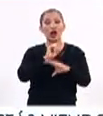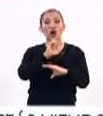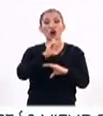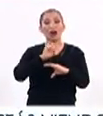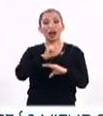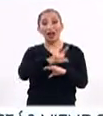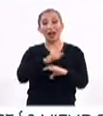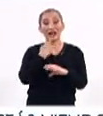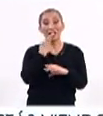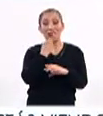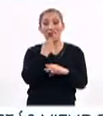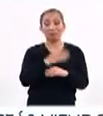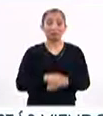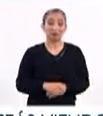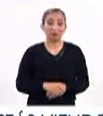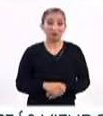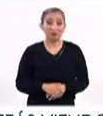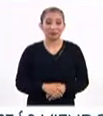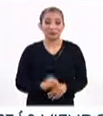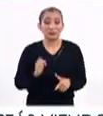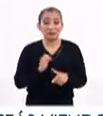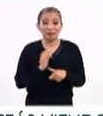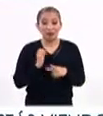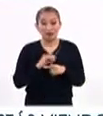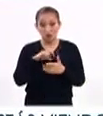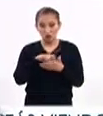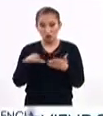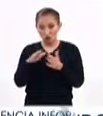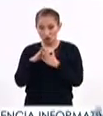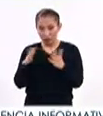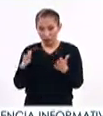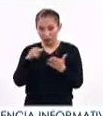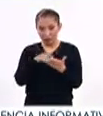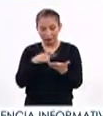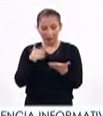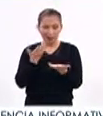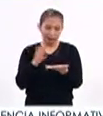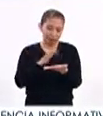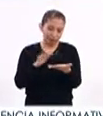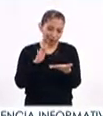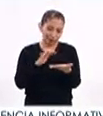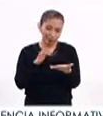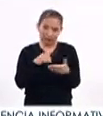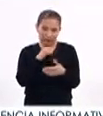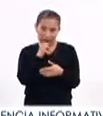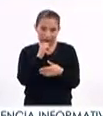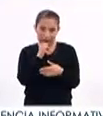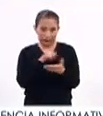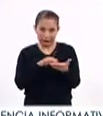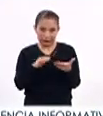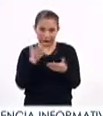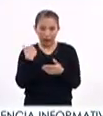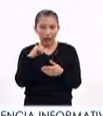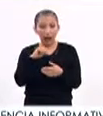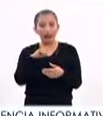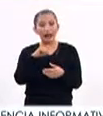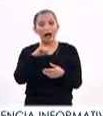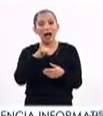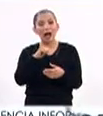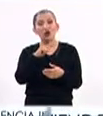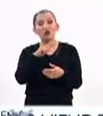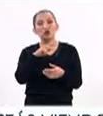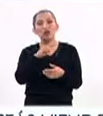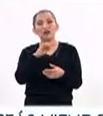la música verbal. Claro. Entonces compré este libro en una feria de libro, no lo había leído, es de Ana Lucía